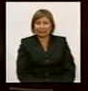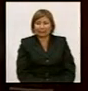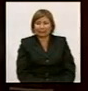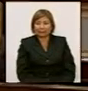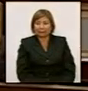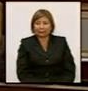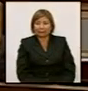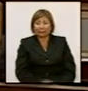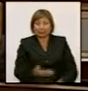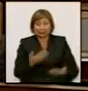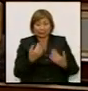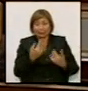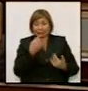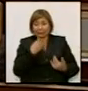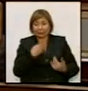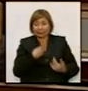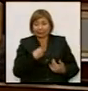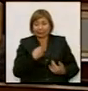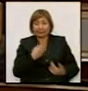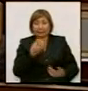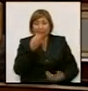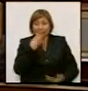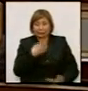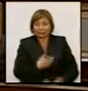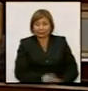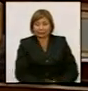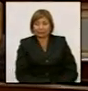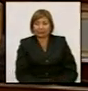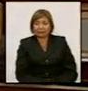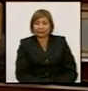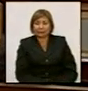El diputado fulano de la izquierda